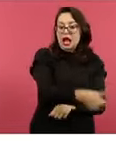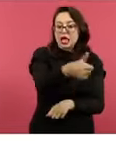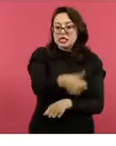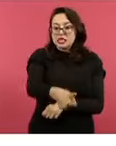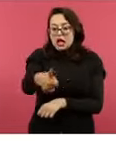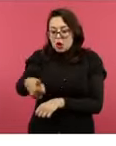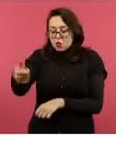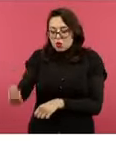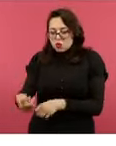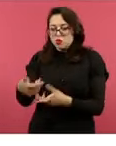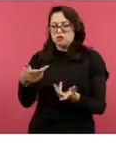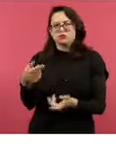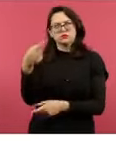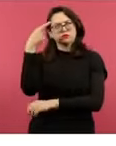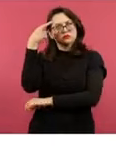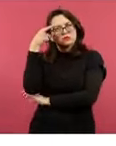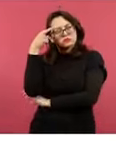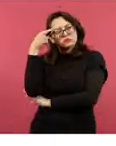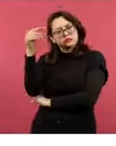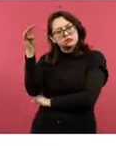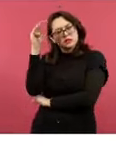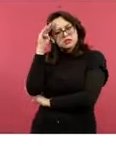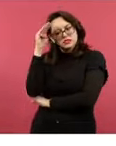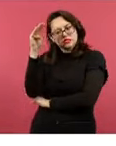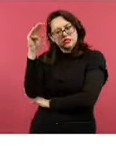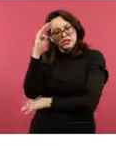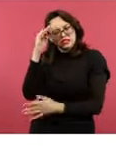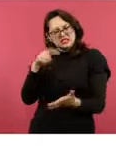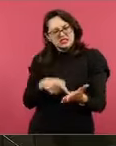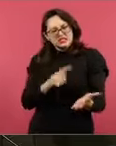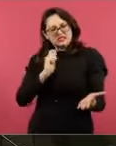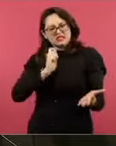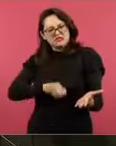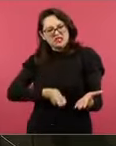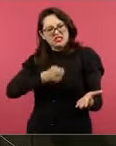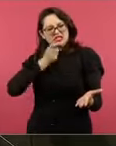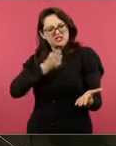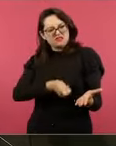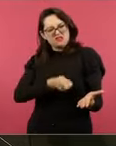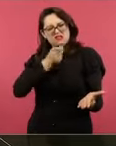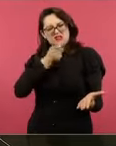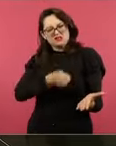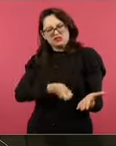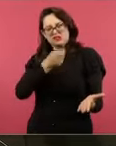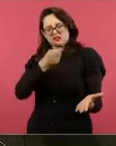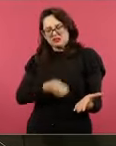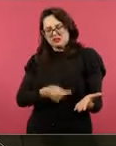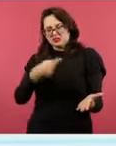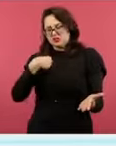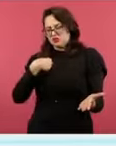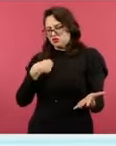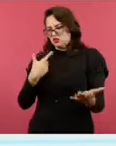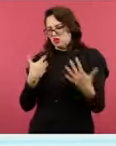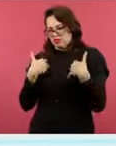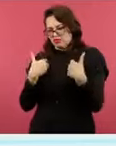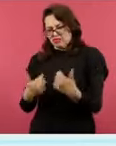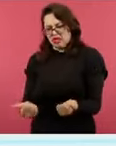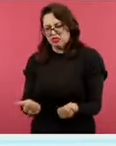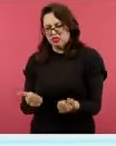que además van a pensar, ¿qué hago con esta información? ¿De qué manera me sirve para poder comprender la simetría,